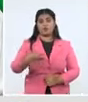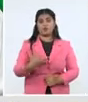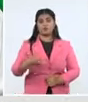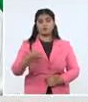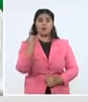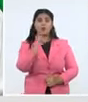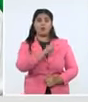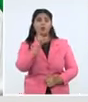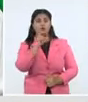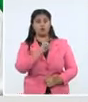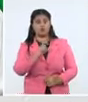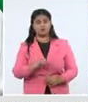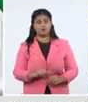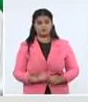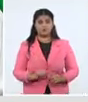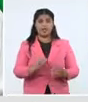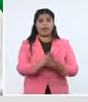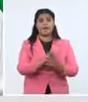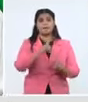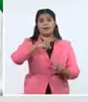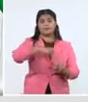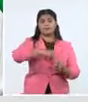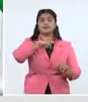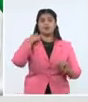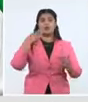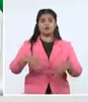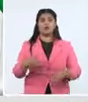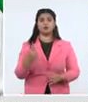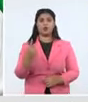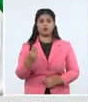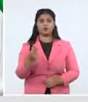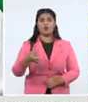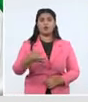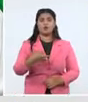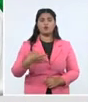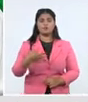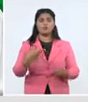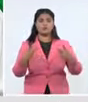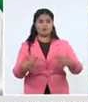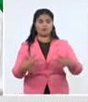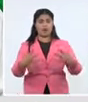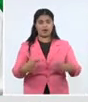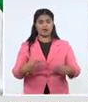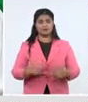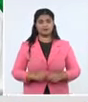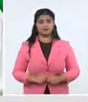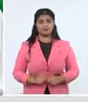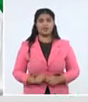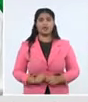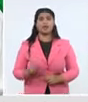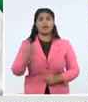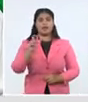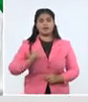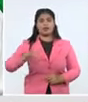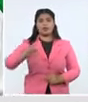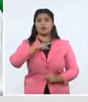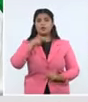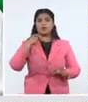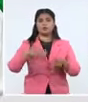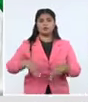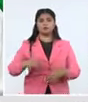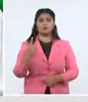Cotorro. En Matanzas una persona del municipio de Cárdenas. En Camagüey una persona del municipio